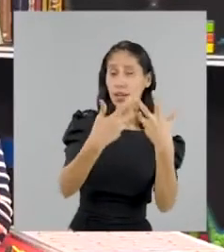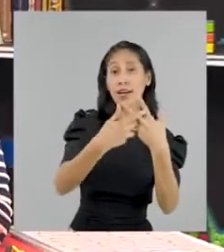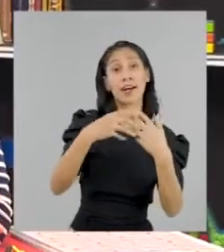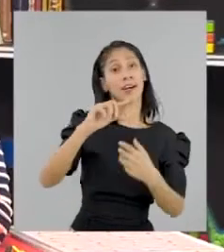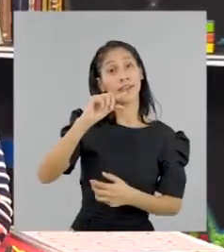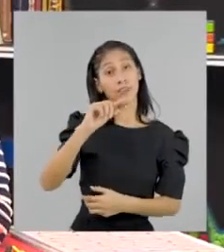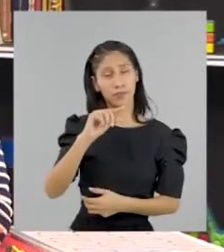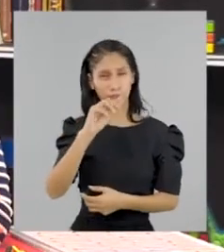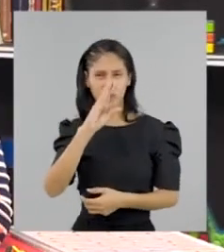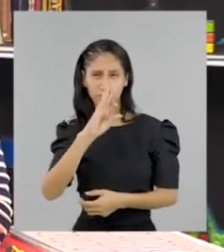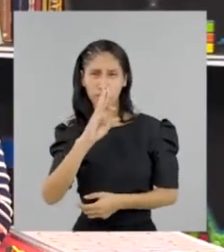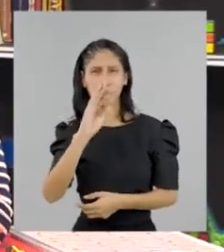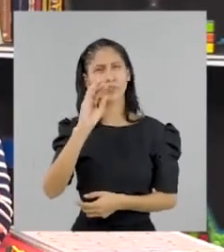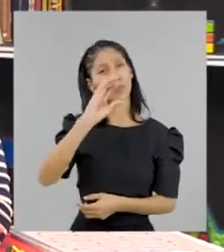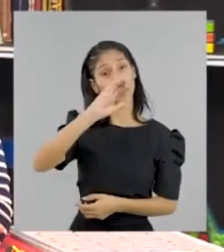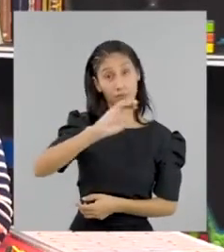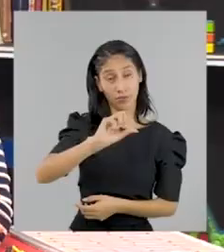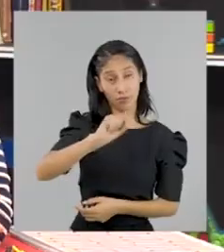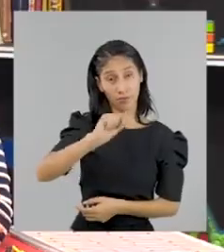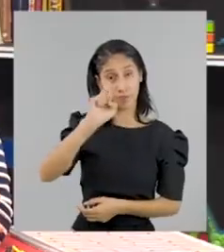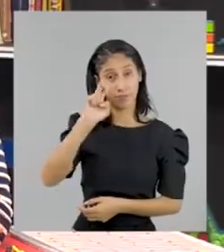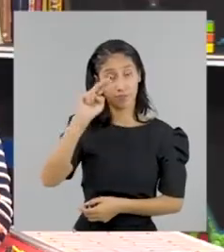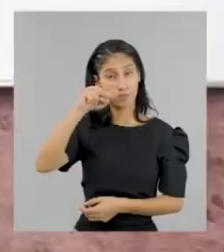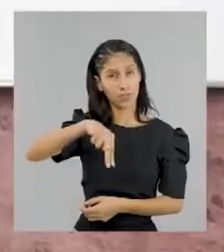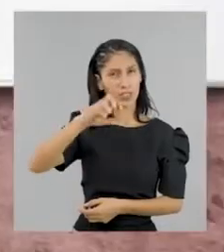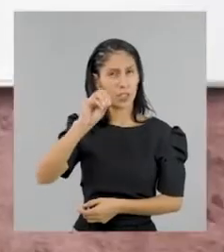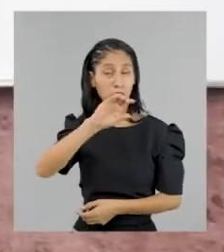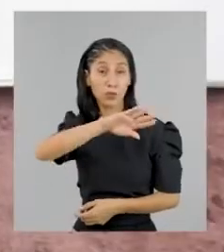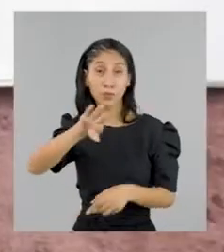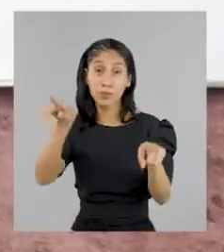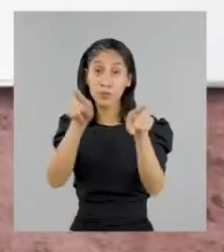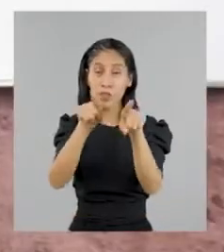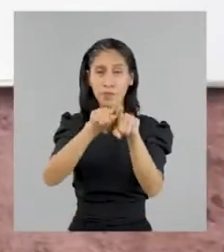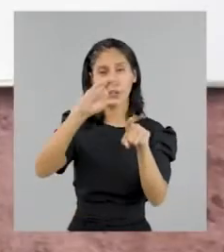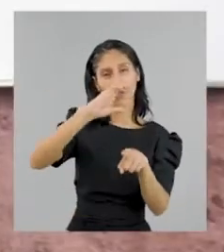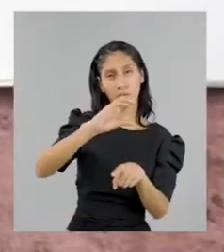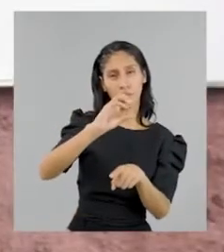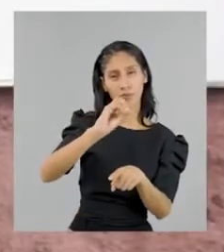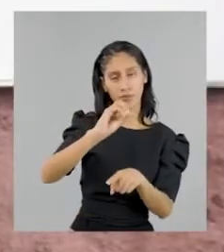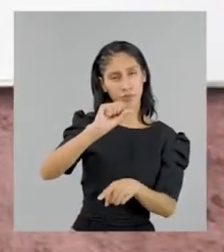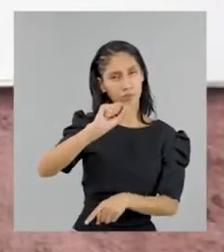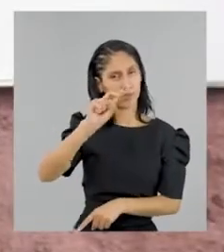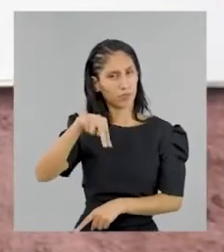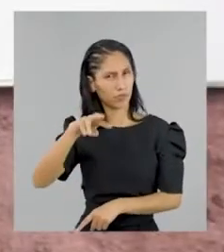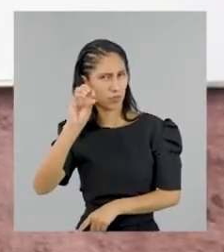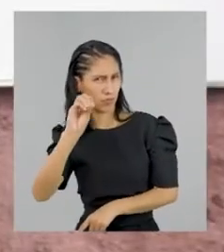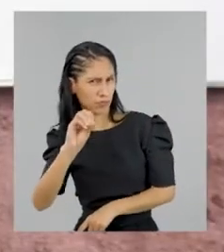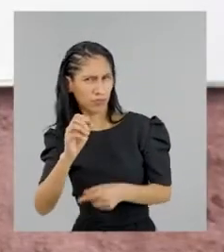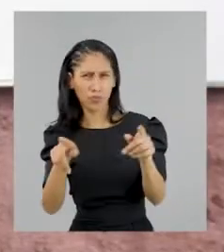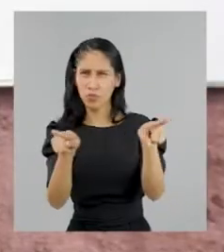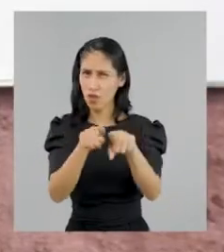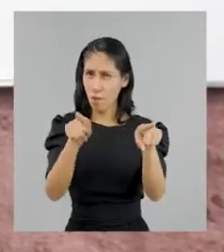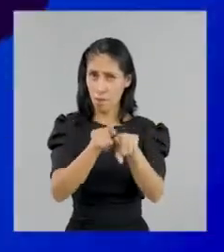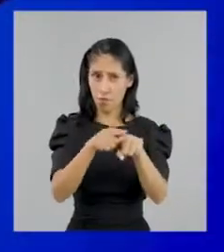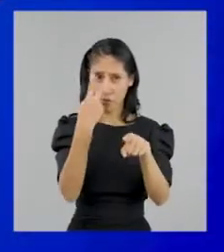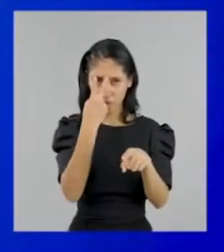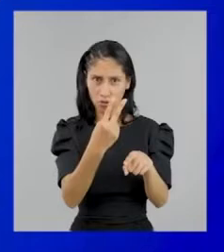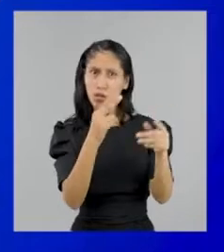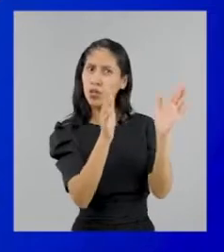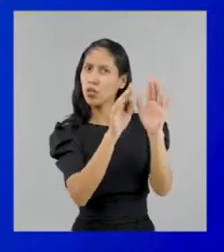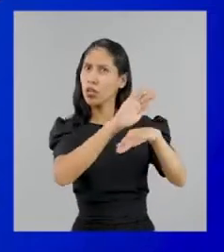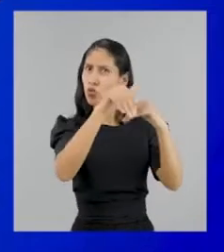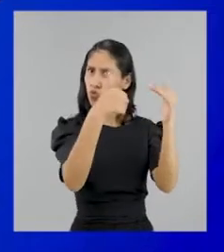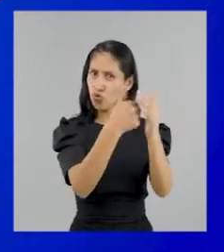estas funciones trigonométricas, seno y coseno. Sé que la trigonometría está muy relacionada con la